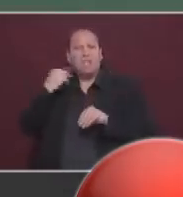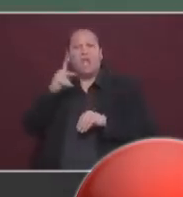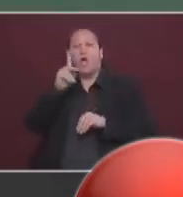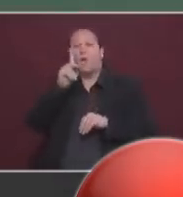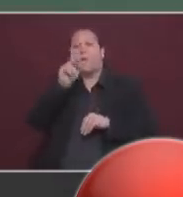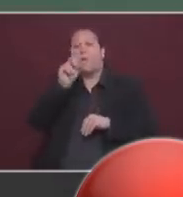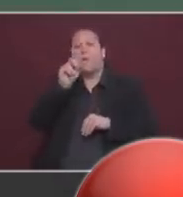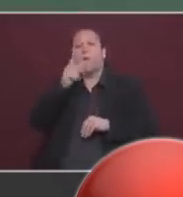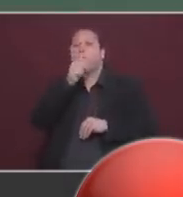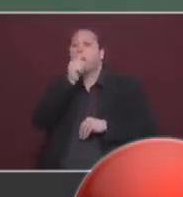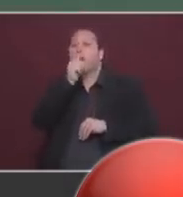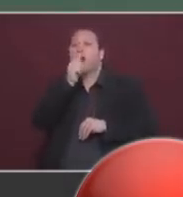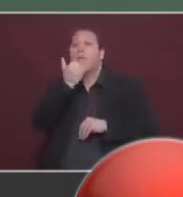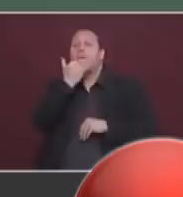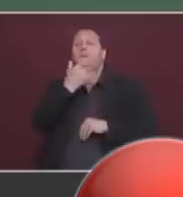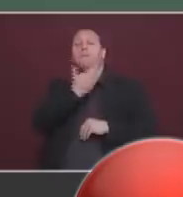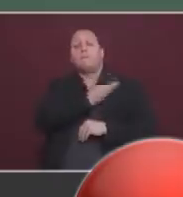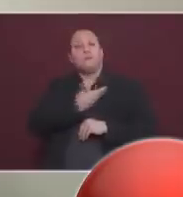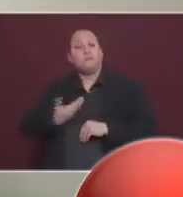Mexicana.